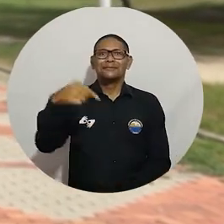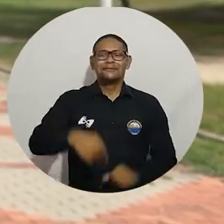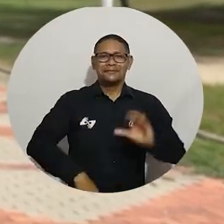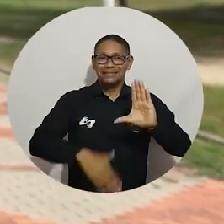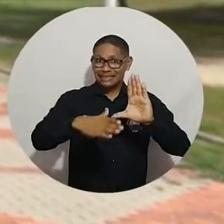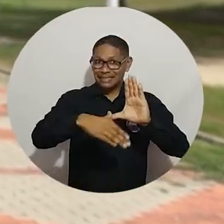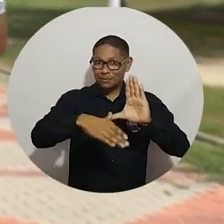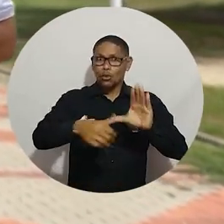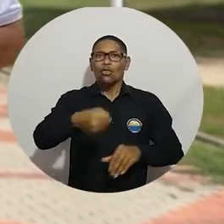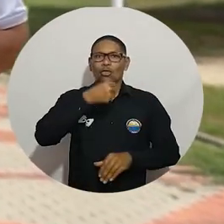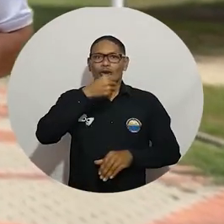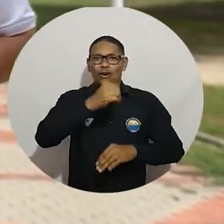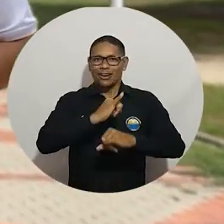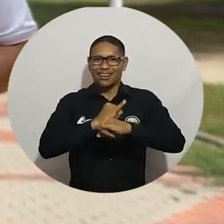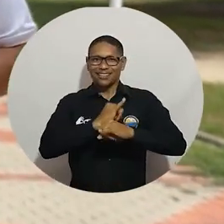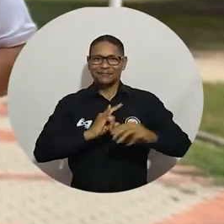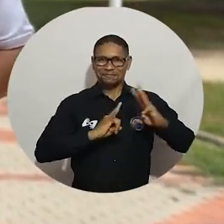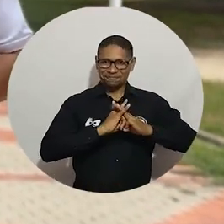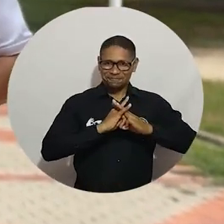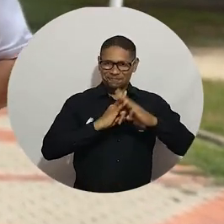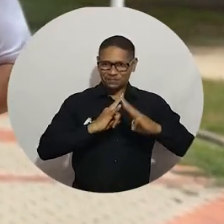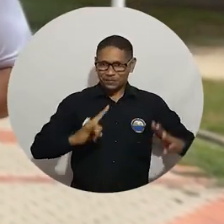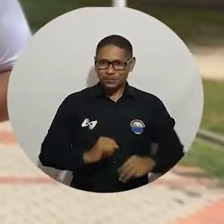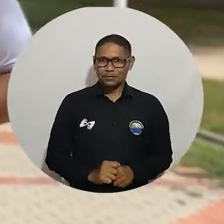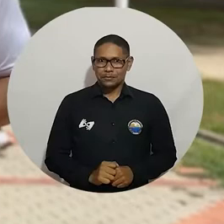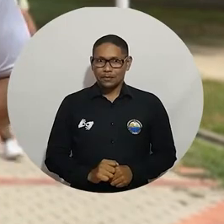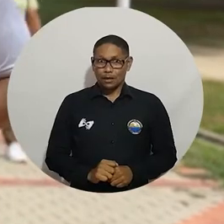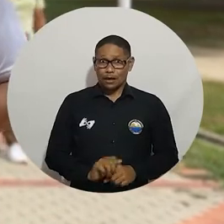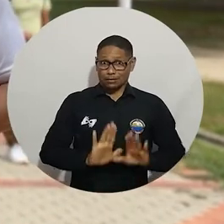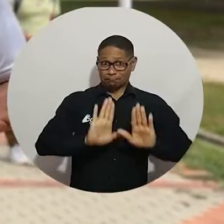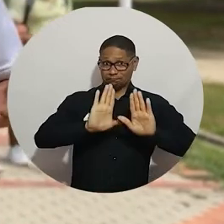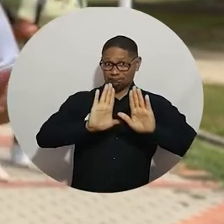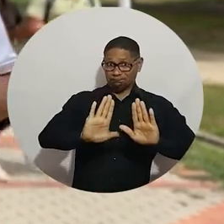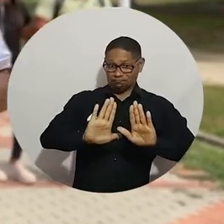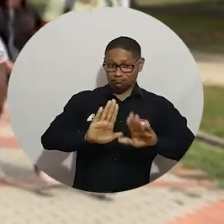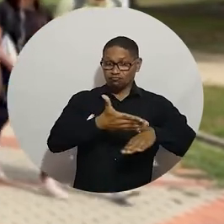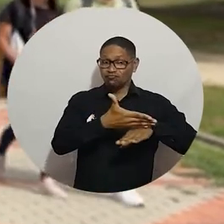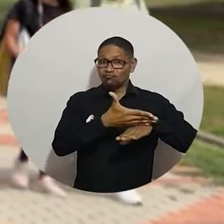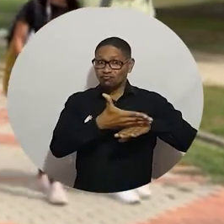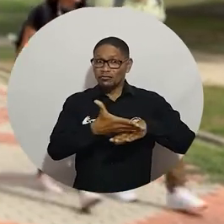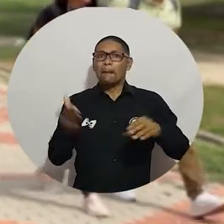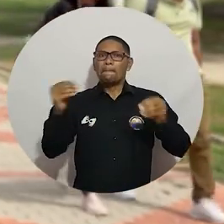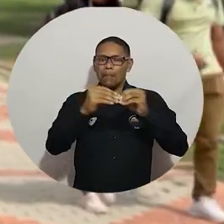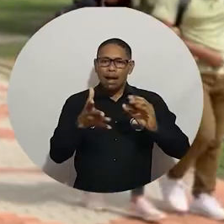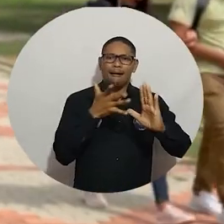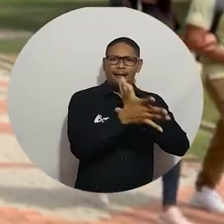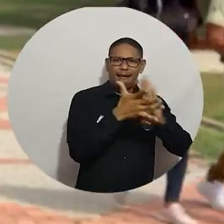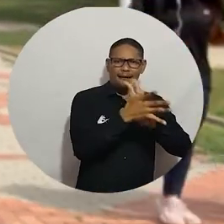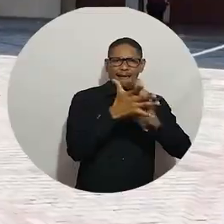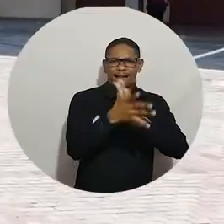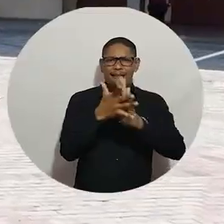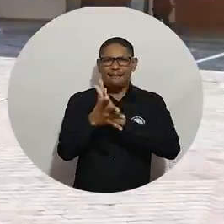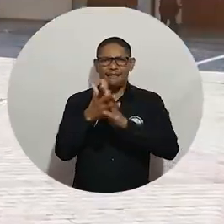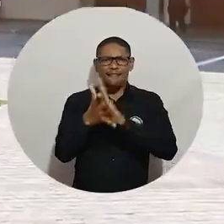información sobre los recursos entregados por la Alma Mater y el SENA a 17 emprendedores. Ya regresamos.